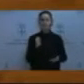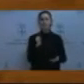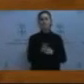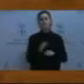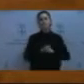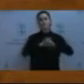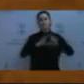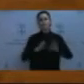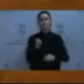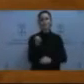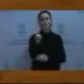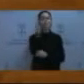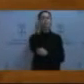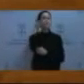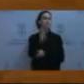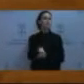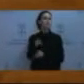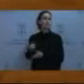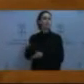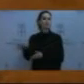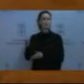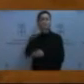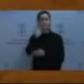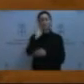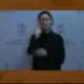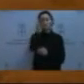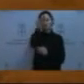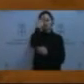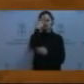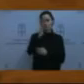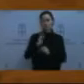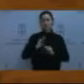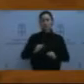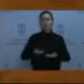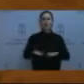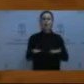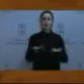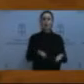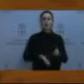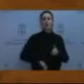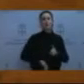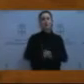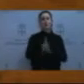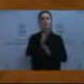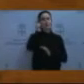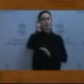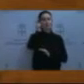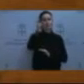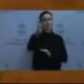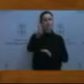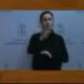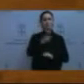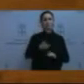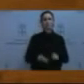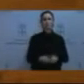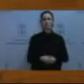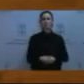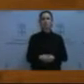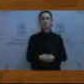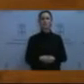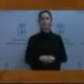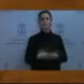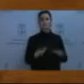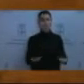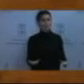claro apoyo a la mujer como factor principal para mantener el mundo rural asturiano. La ausencia